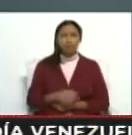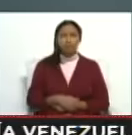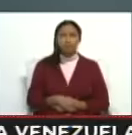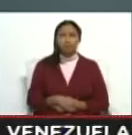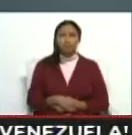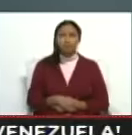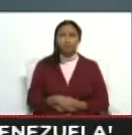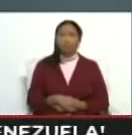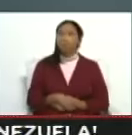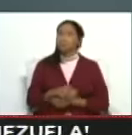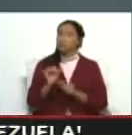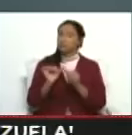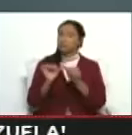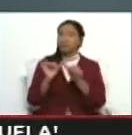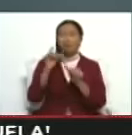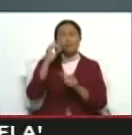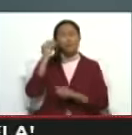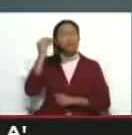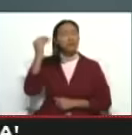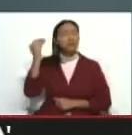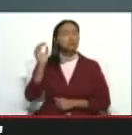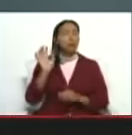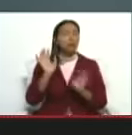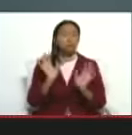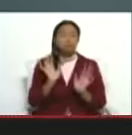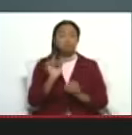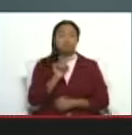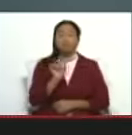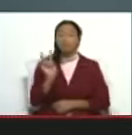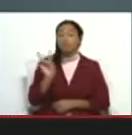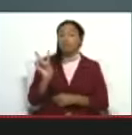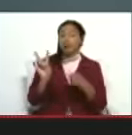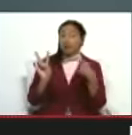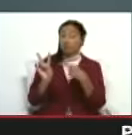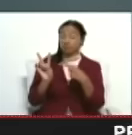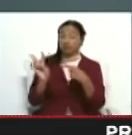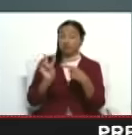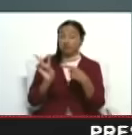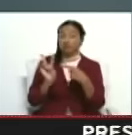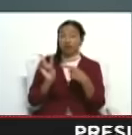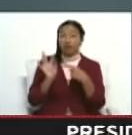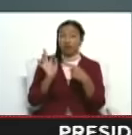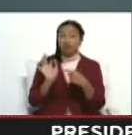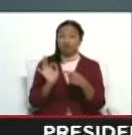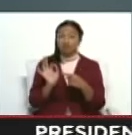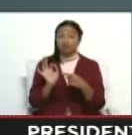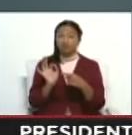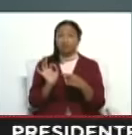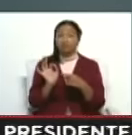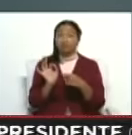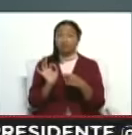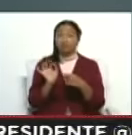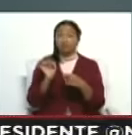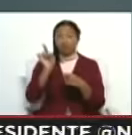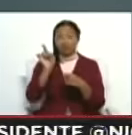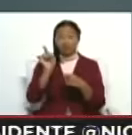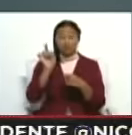y tal vez piensan aún, que Venezuela, como dijo una traidora a la patria ya desde su cómodo exilio en